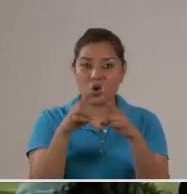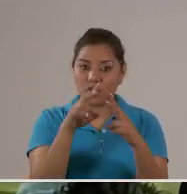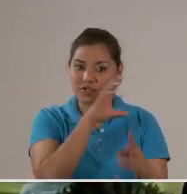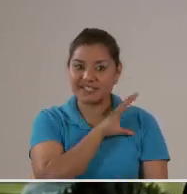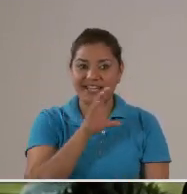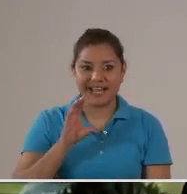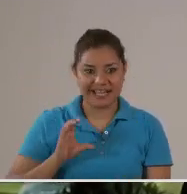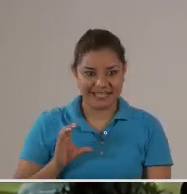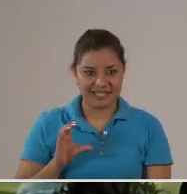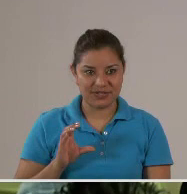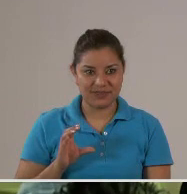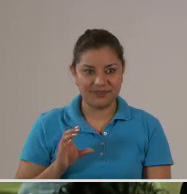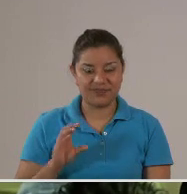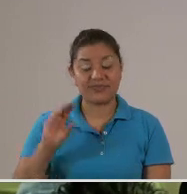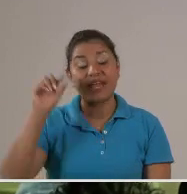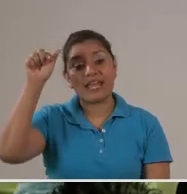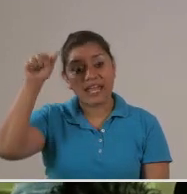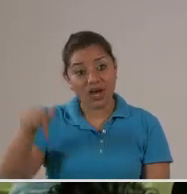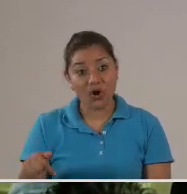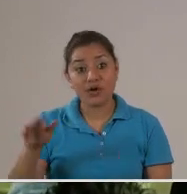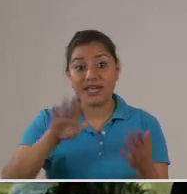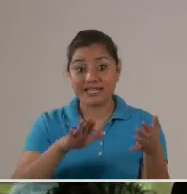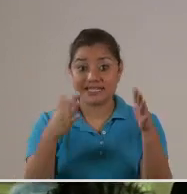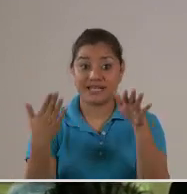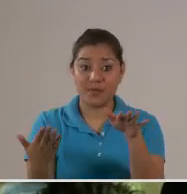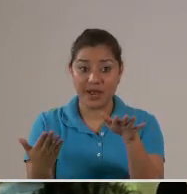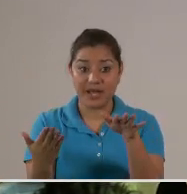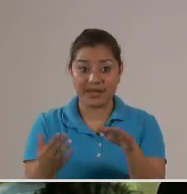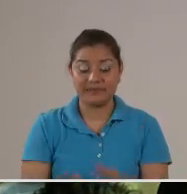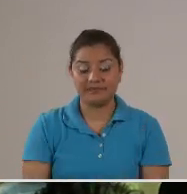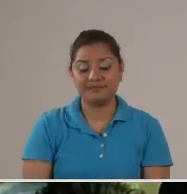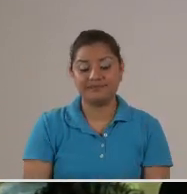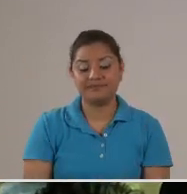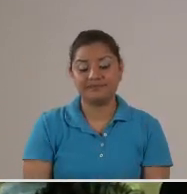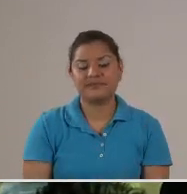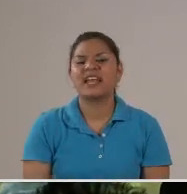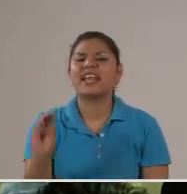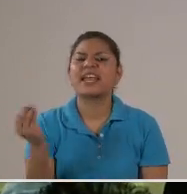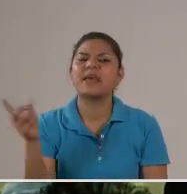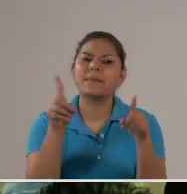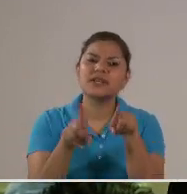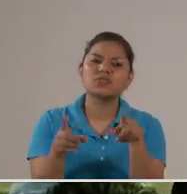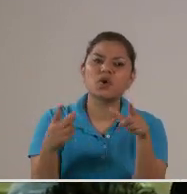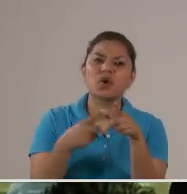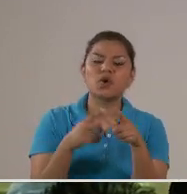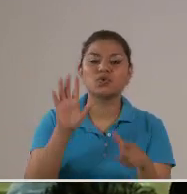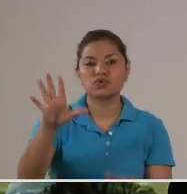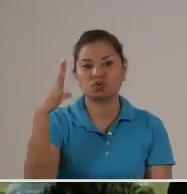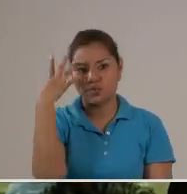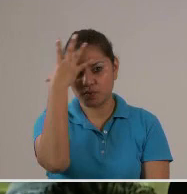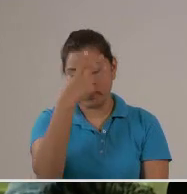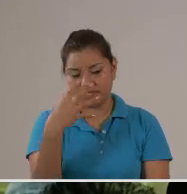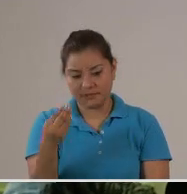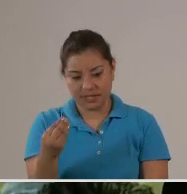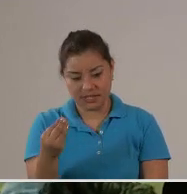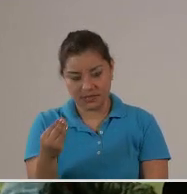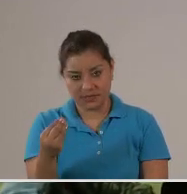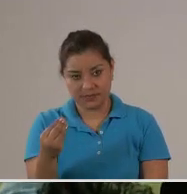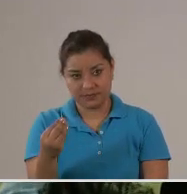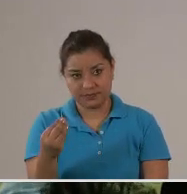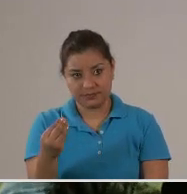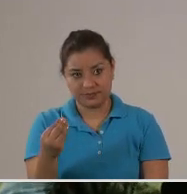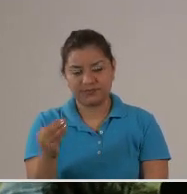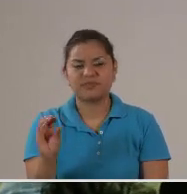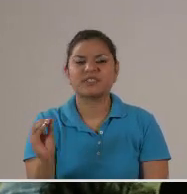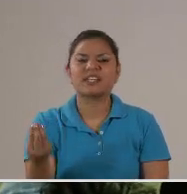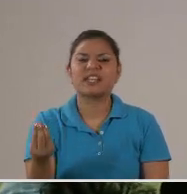inconverso que se muere Hoy qué pasó con su Espíritu usted me dijo que tenía espíritu